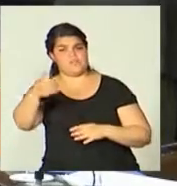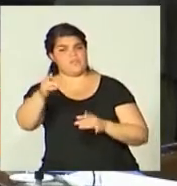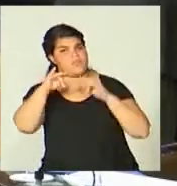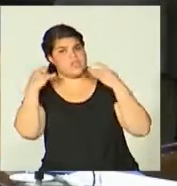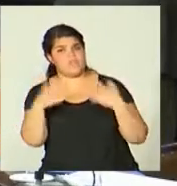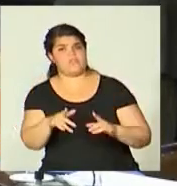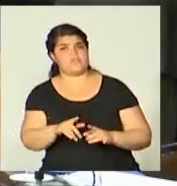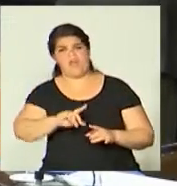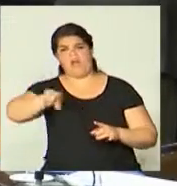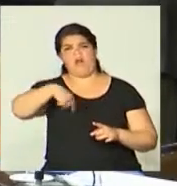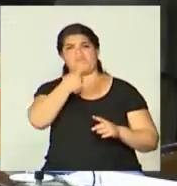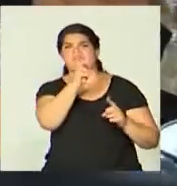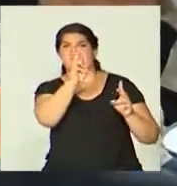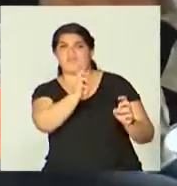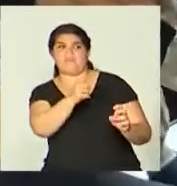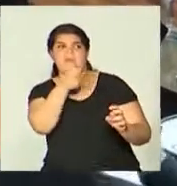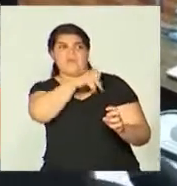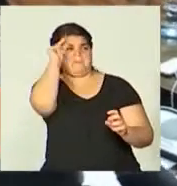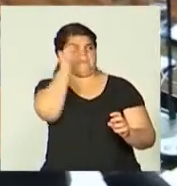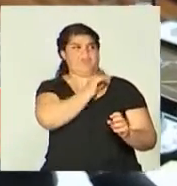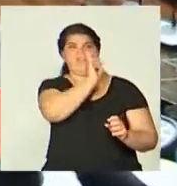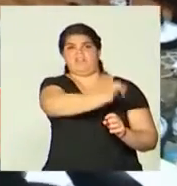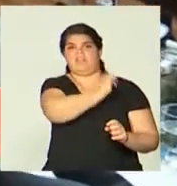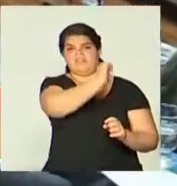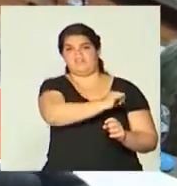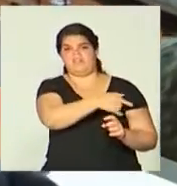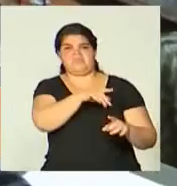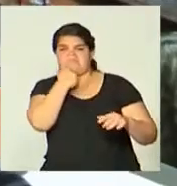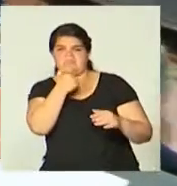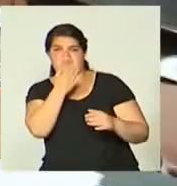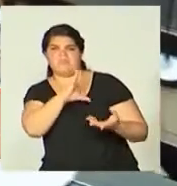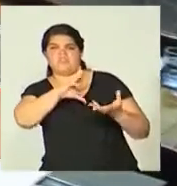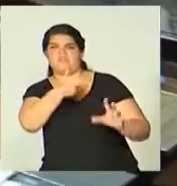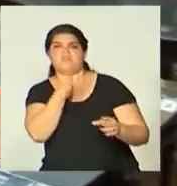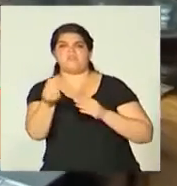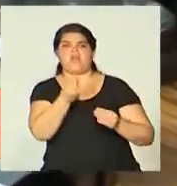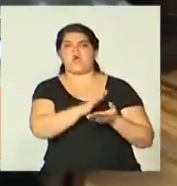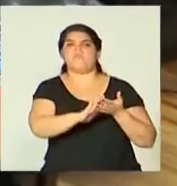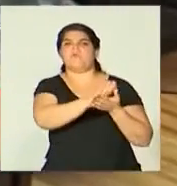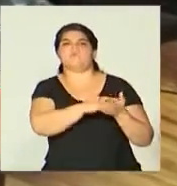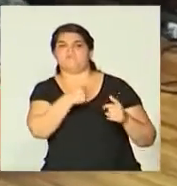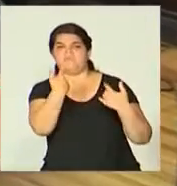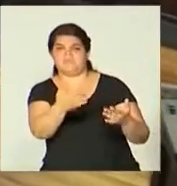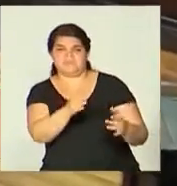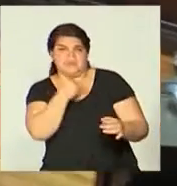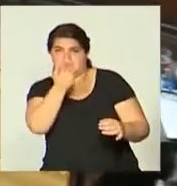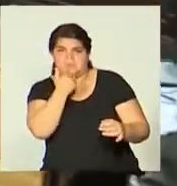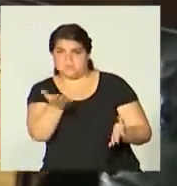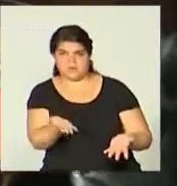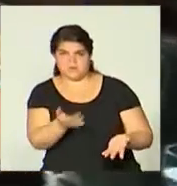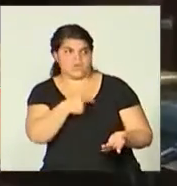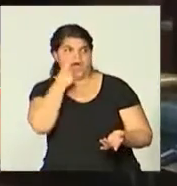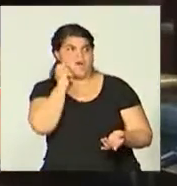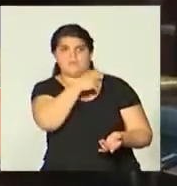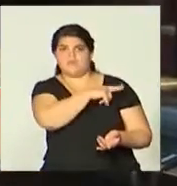que diga Pérez, la verdad que me parece que ya no importa cómo lo vamos a hablar, me parece que ya no importa. Pérez ya ha hecho